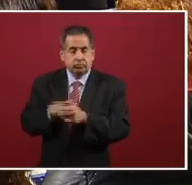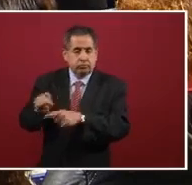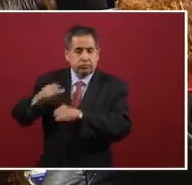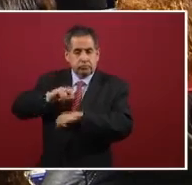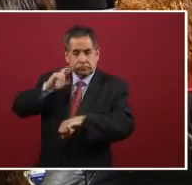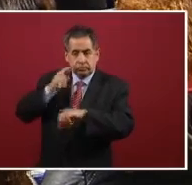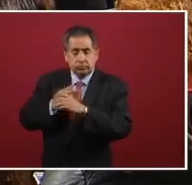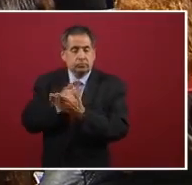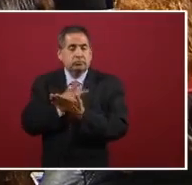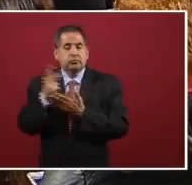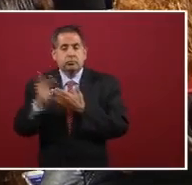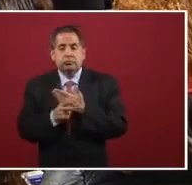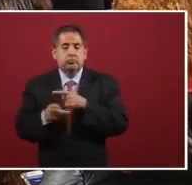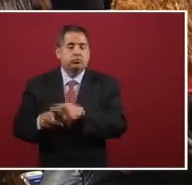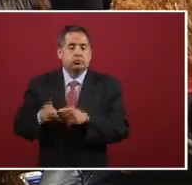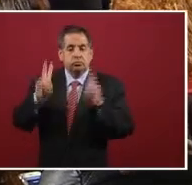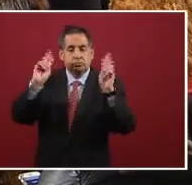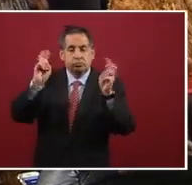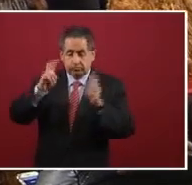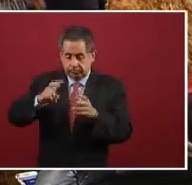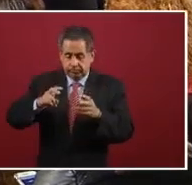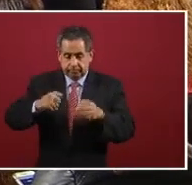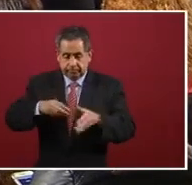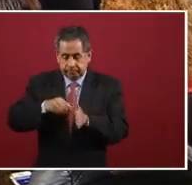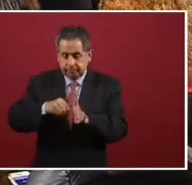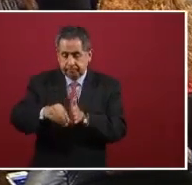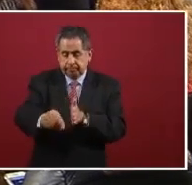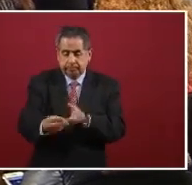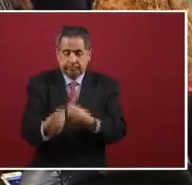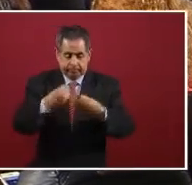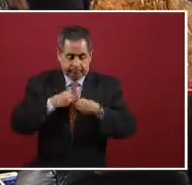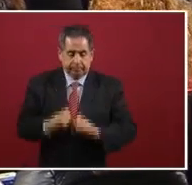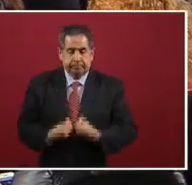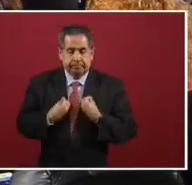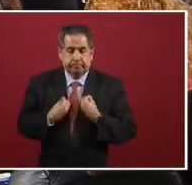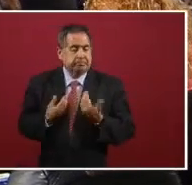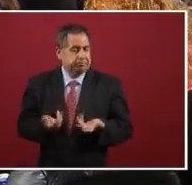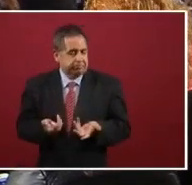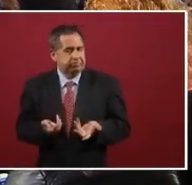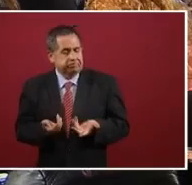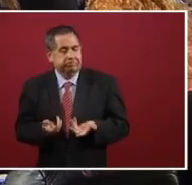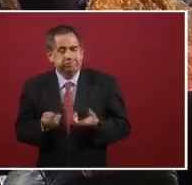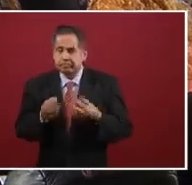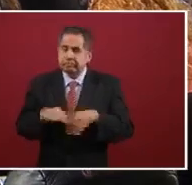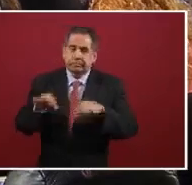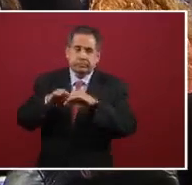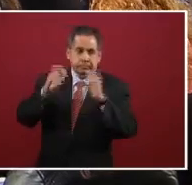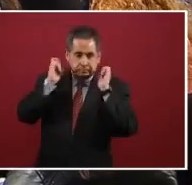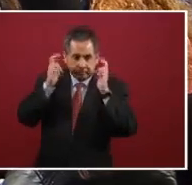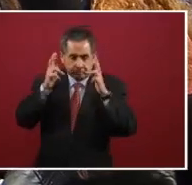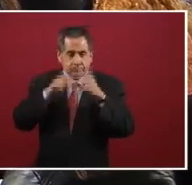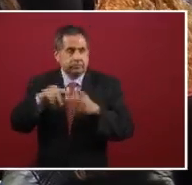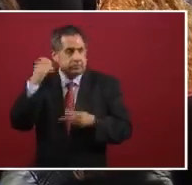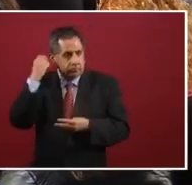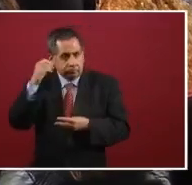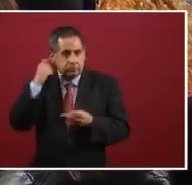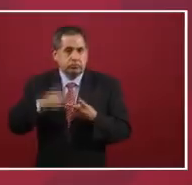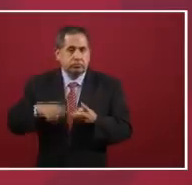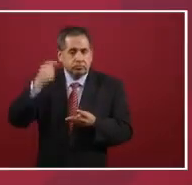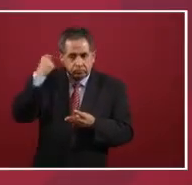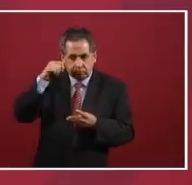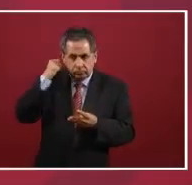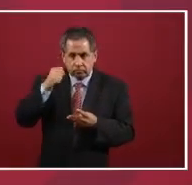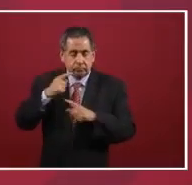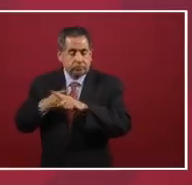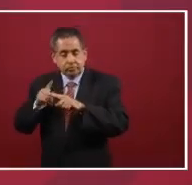el programa Sembrando Vida. Entonces, tenemos toda una brigada importante, no solo en Chiapas, sino en Oaxaca, en Tabasco, en